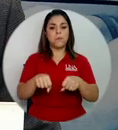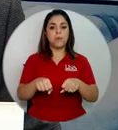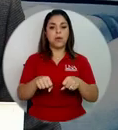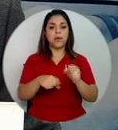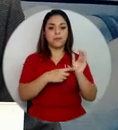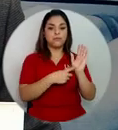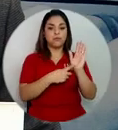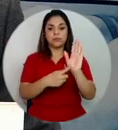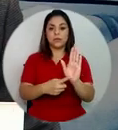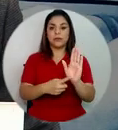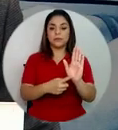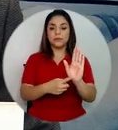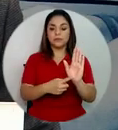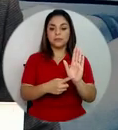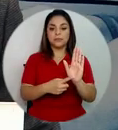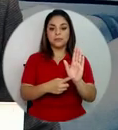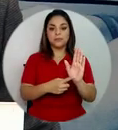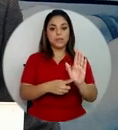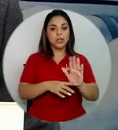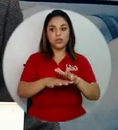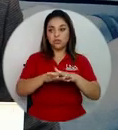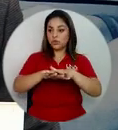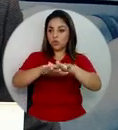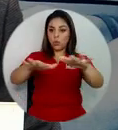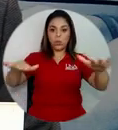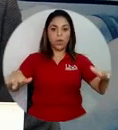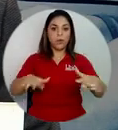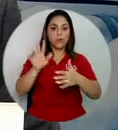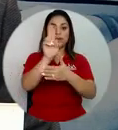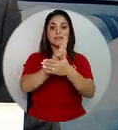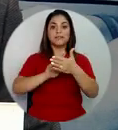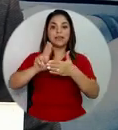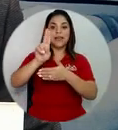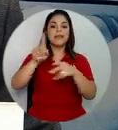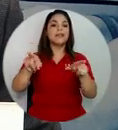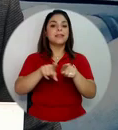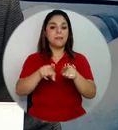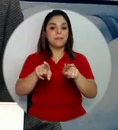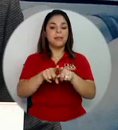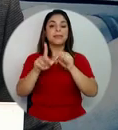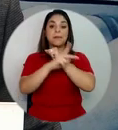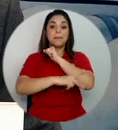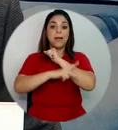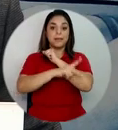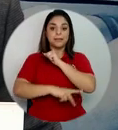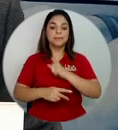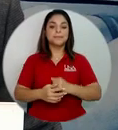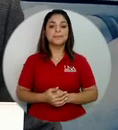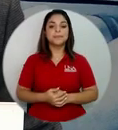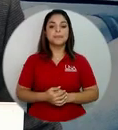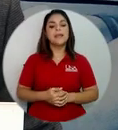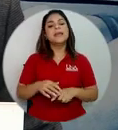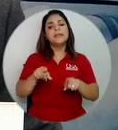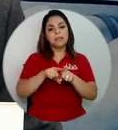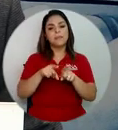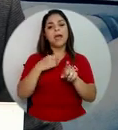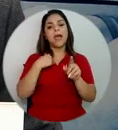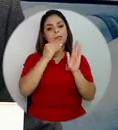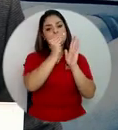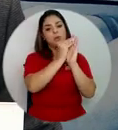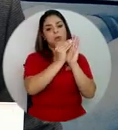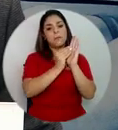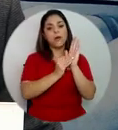pueda plasmar en el resto de las universidades y en el país como tal, ¿verdad? Y luego tenemos programado